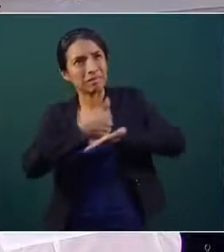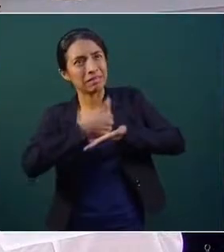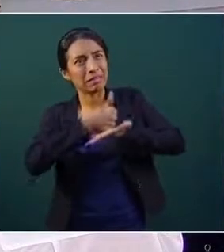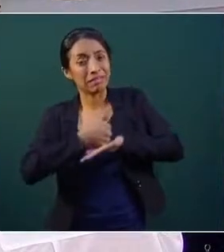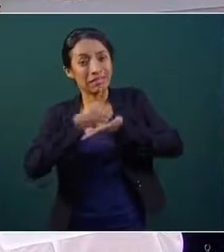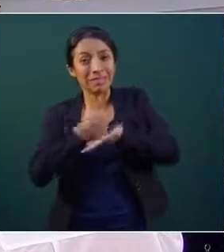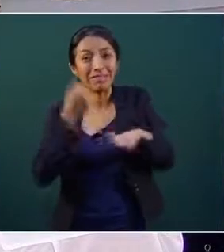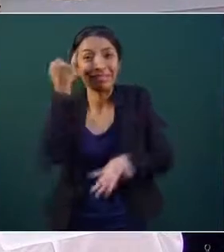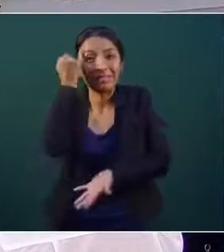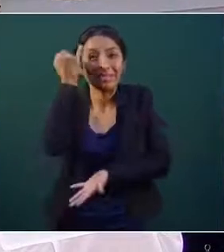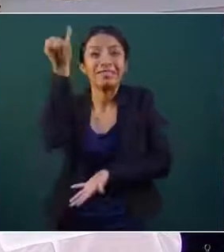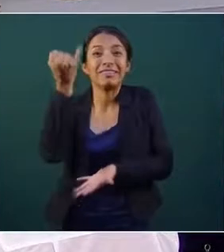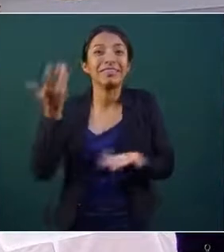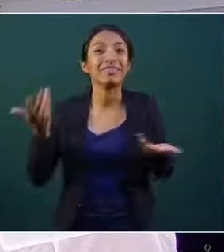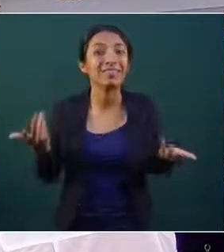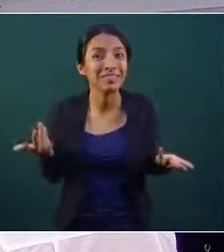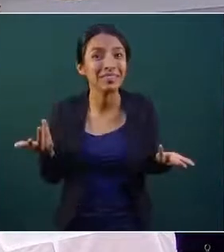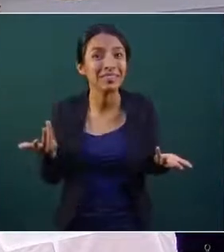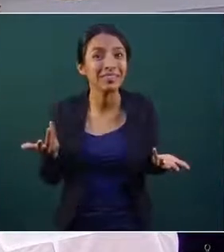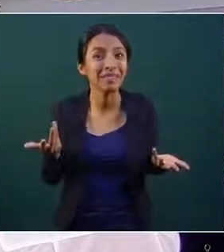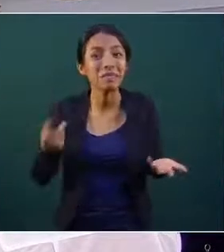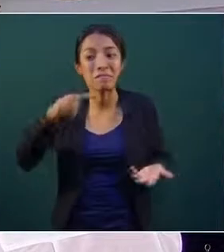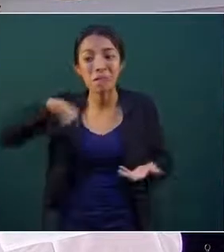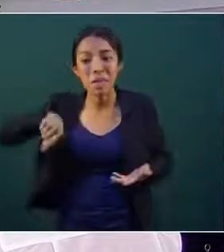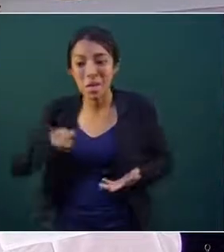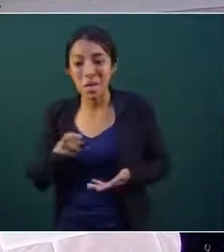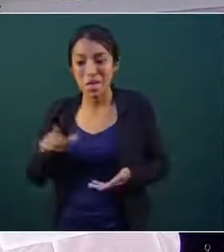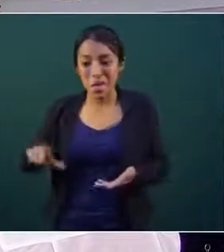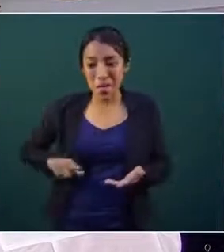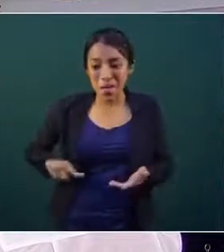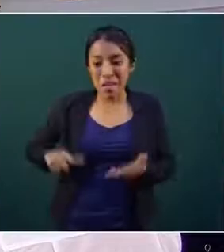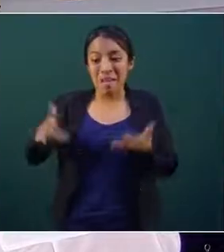Imagínense qué hubiésemos hecho